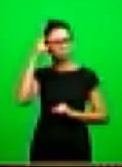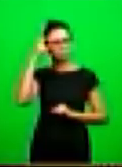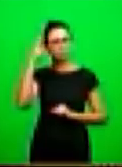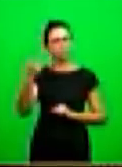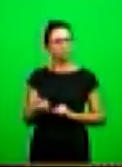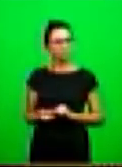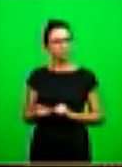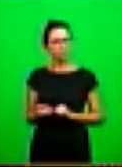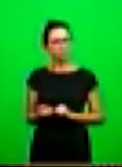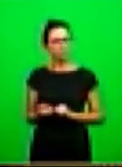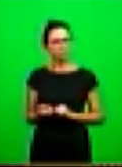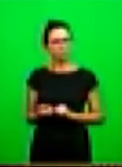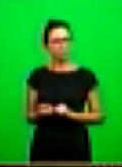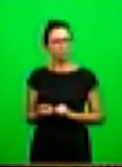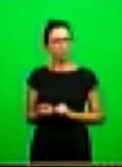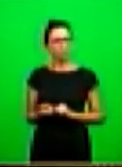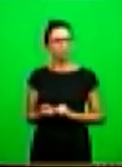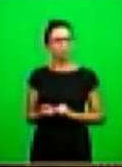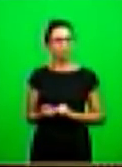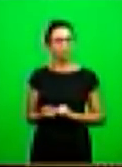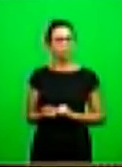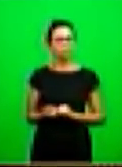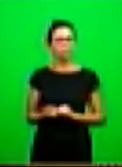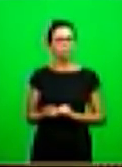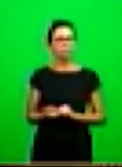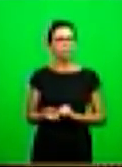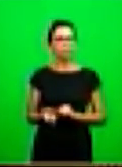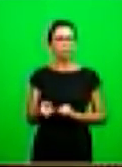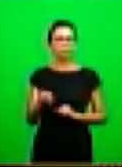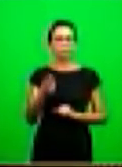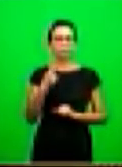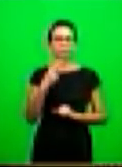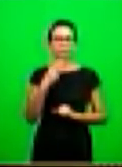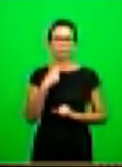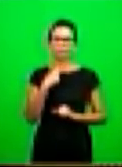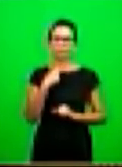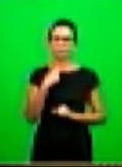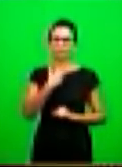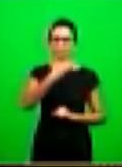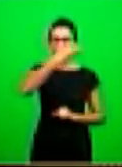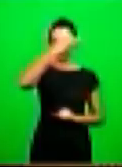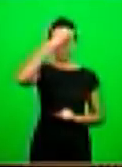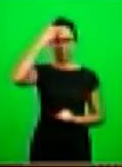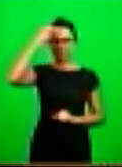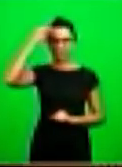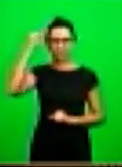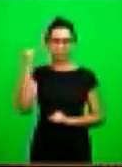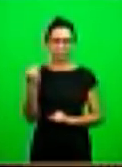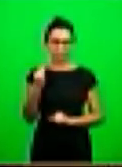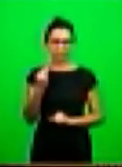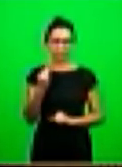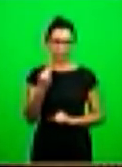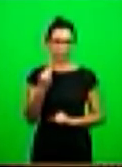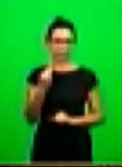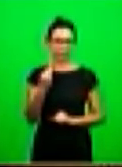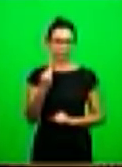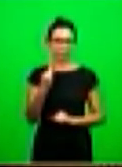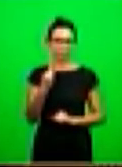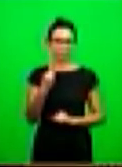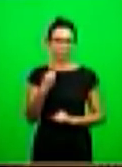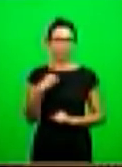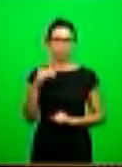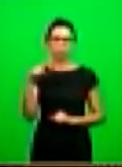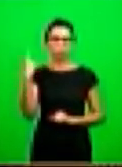esta? No podemos, mis hermanos, mis amados, olvidar de aquello que es que la historia nos ha